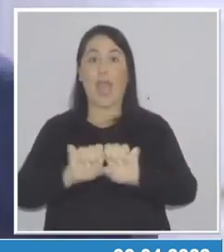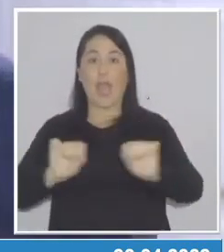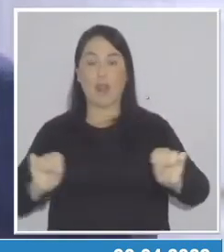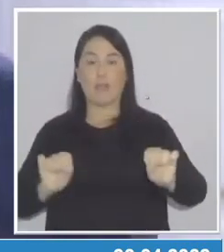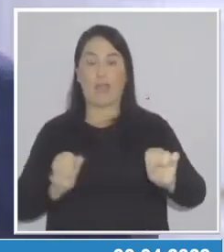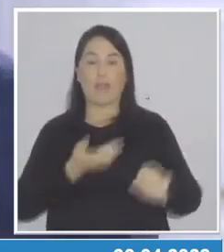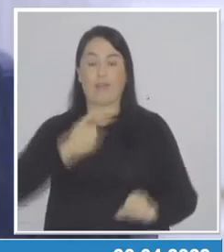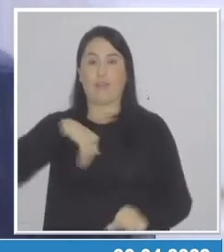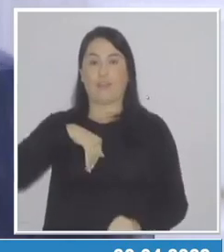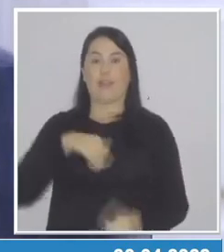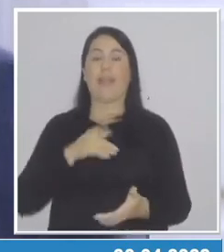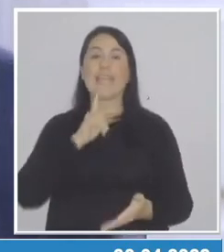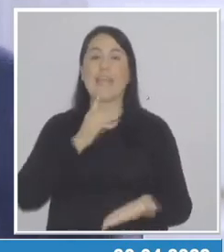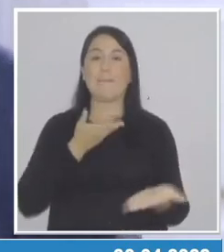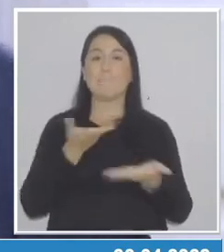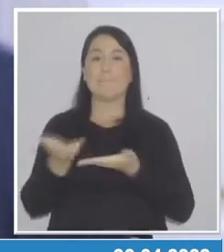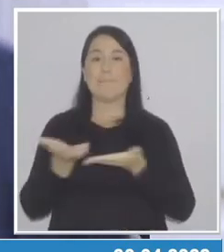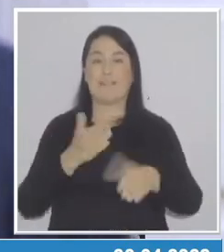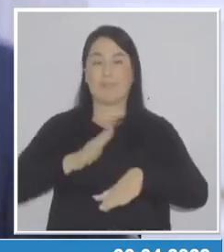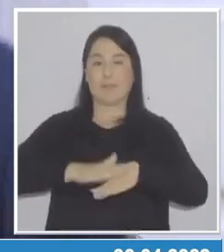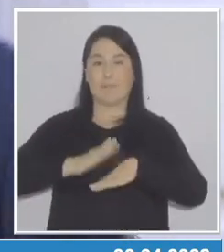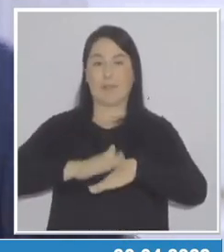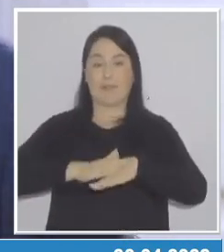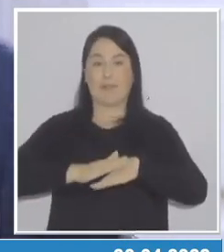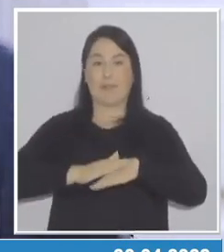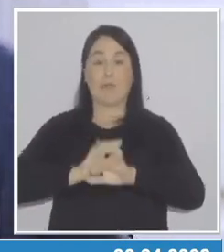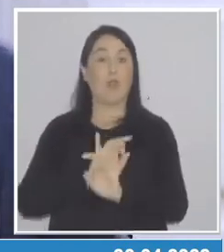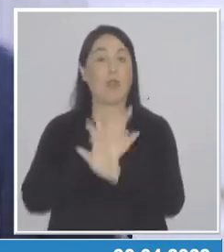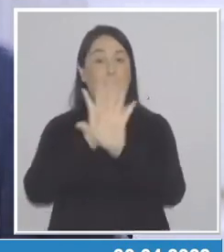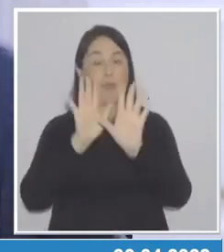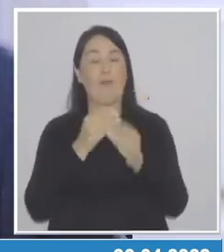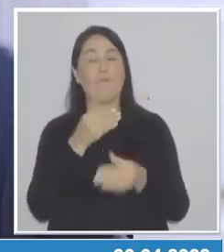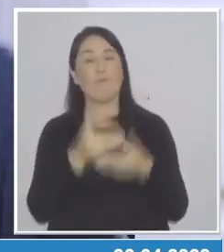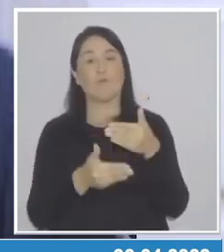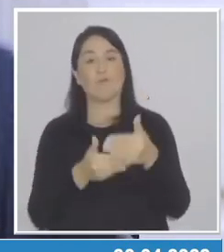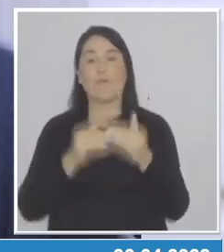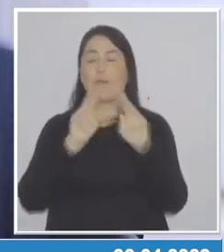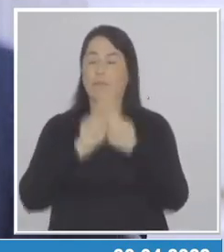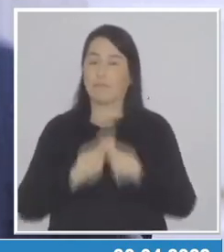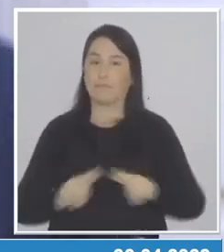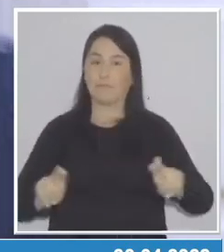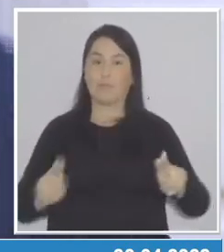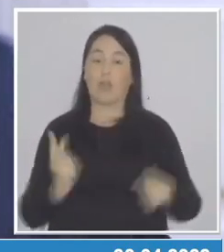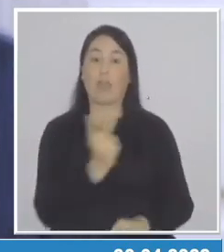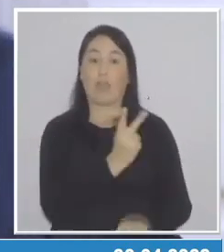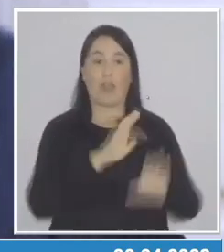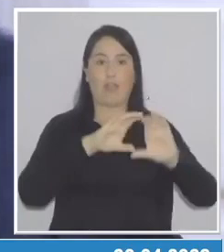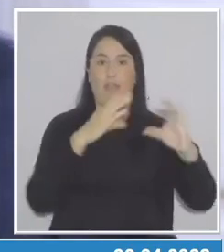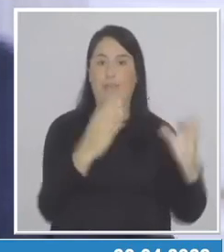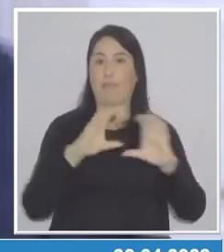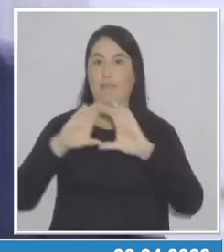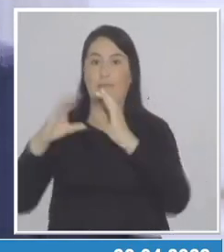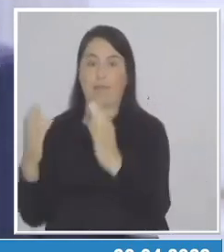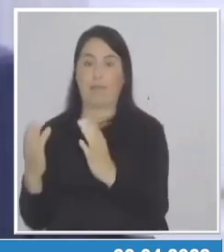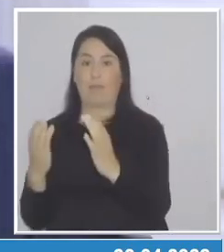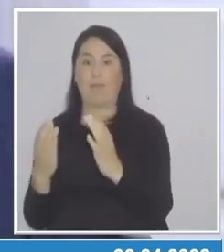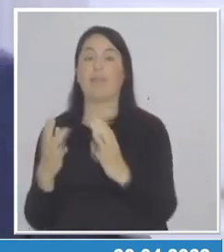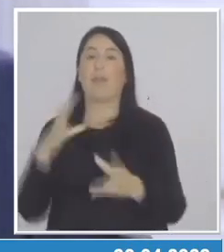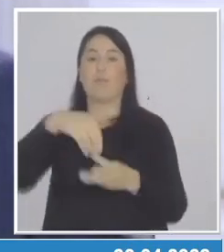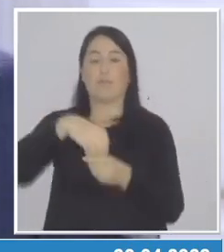el servicio, propendiendo, claro, al funcionamiento armónico de los distintos órganos que conforman el Congreso